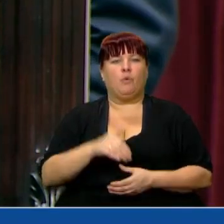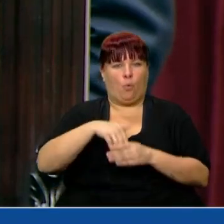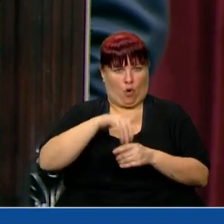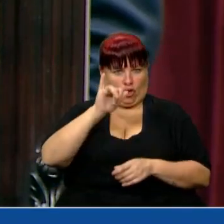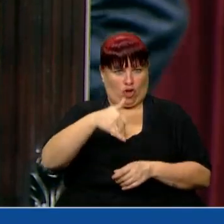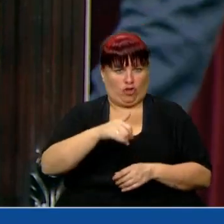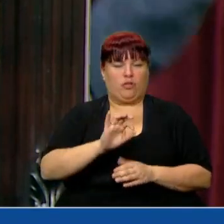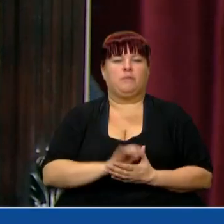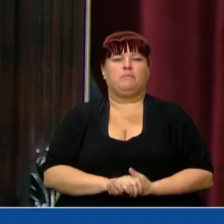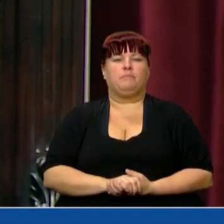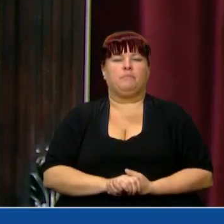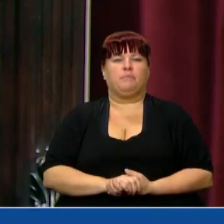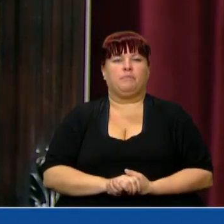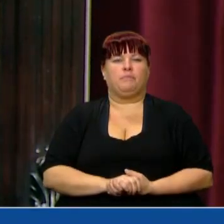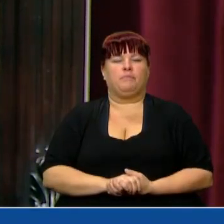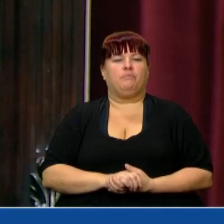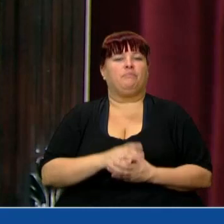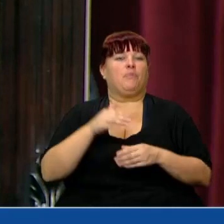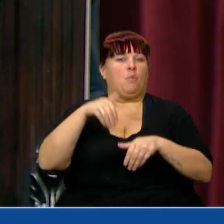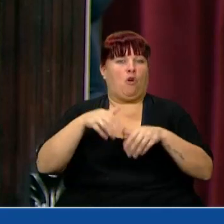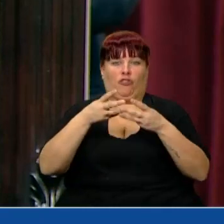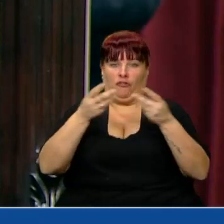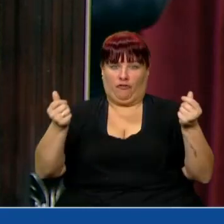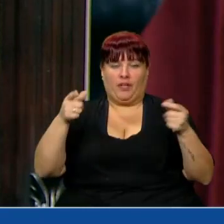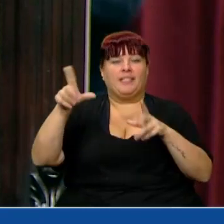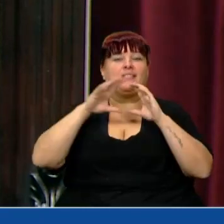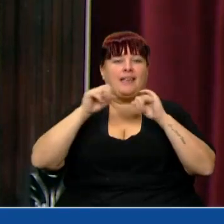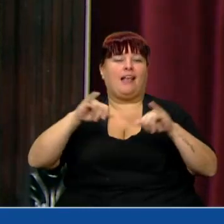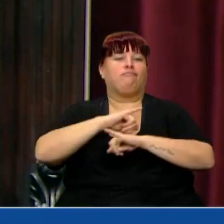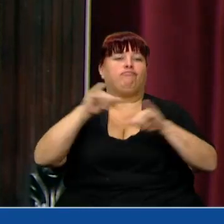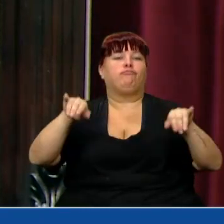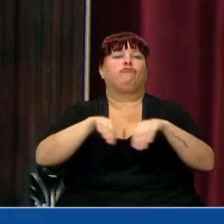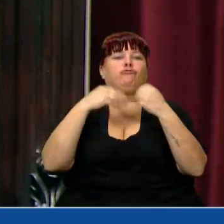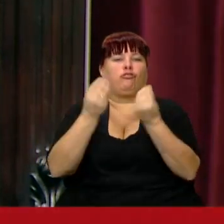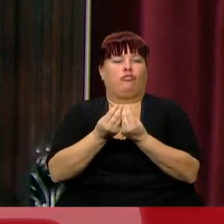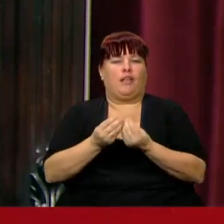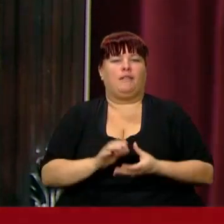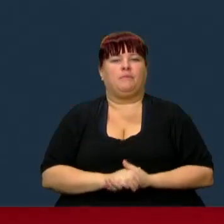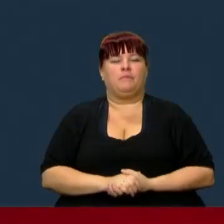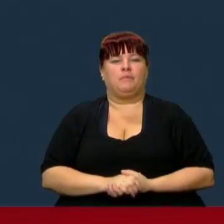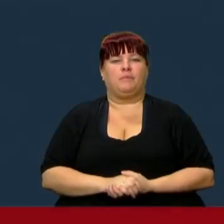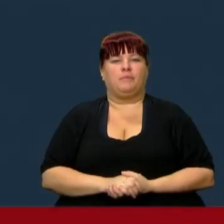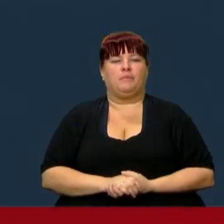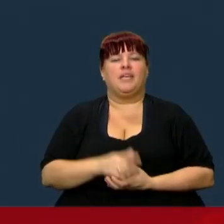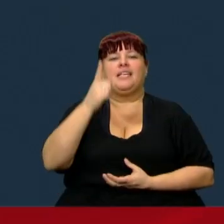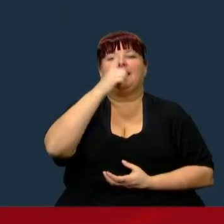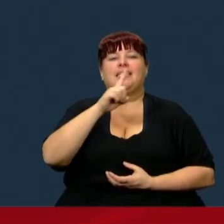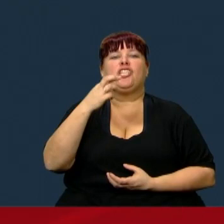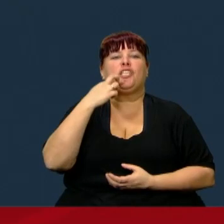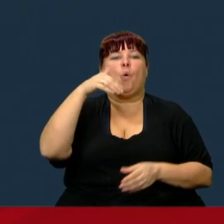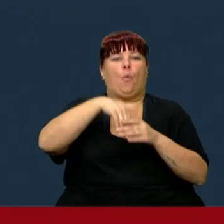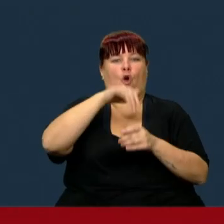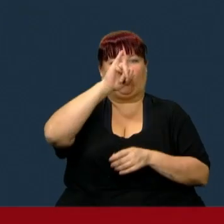Afirmativo. Se cierra la votación. Por secretaría se dará lectura del resultado.